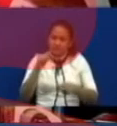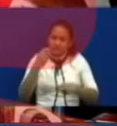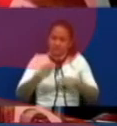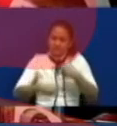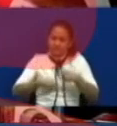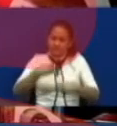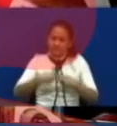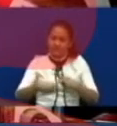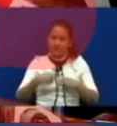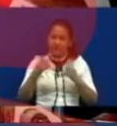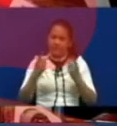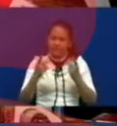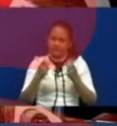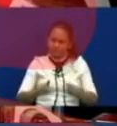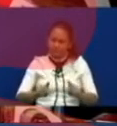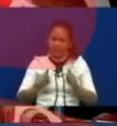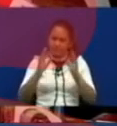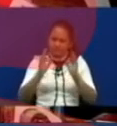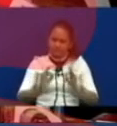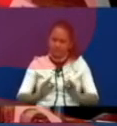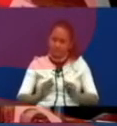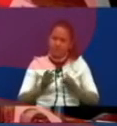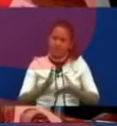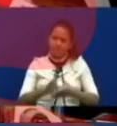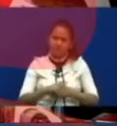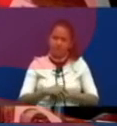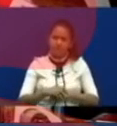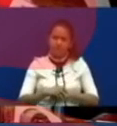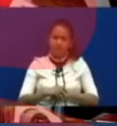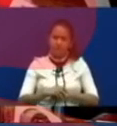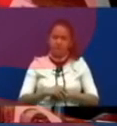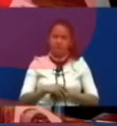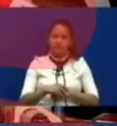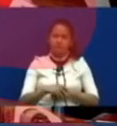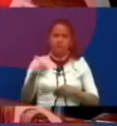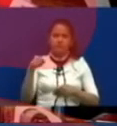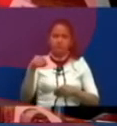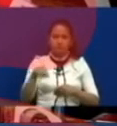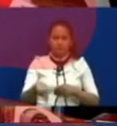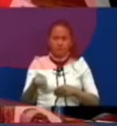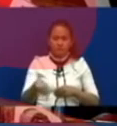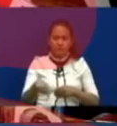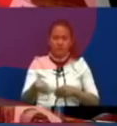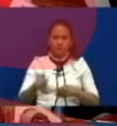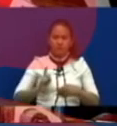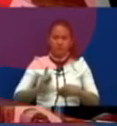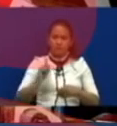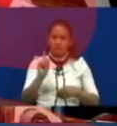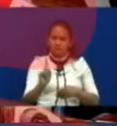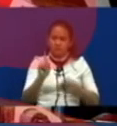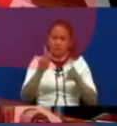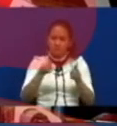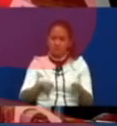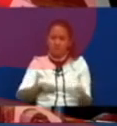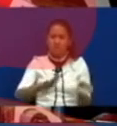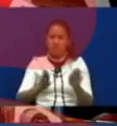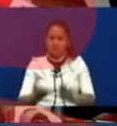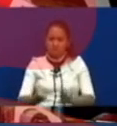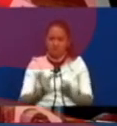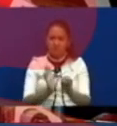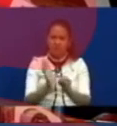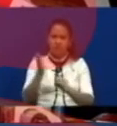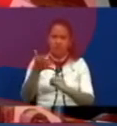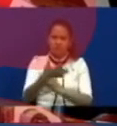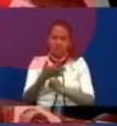estable hasta este momento tenemos un fallecido por esta causa caso número